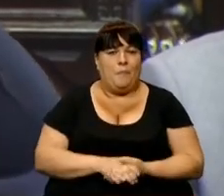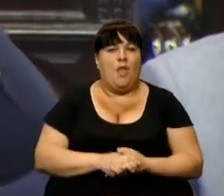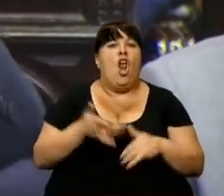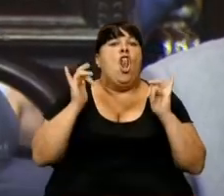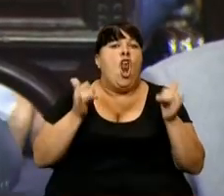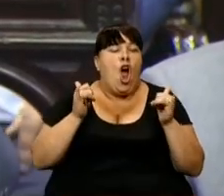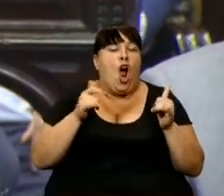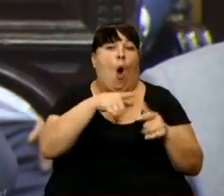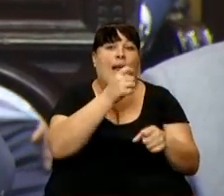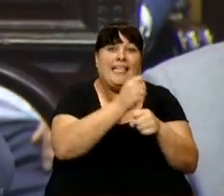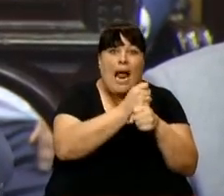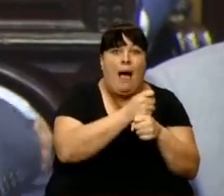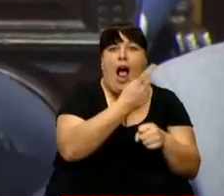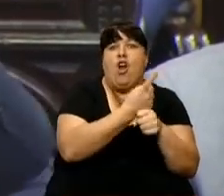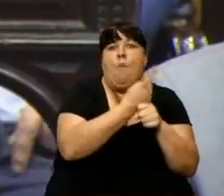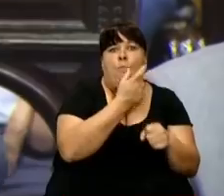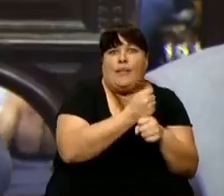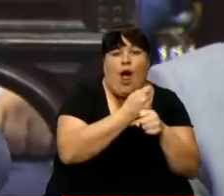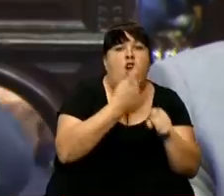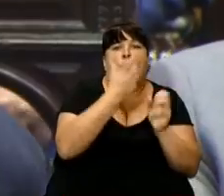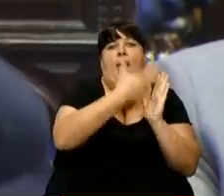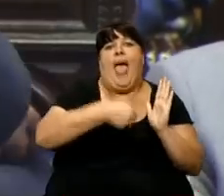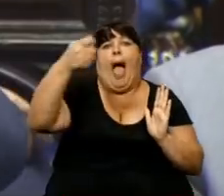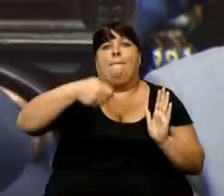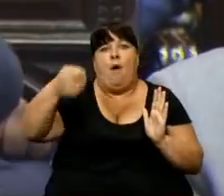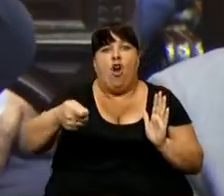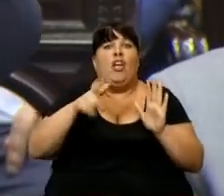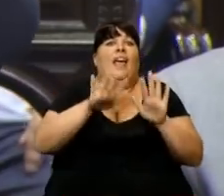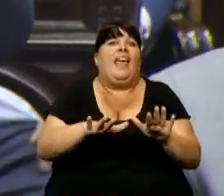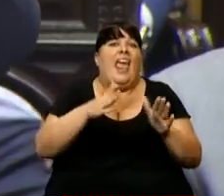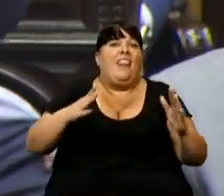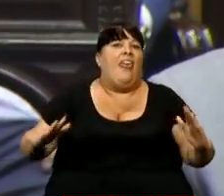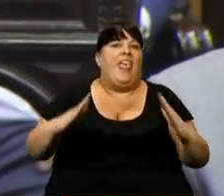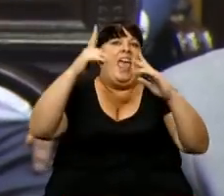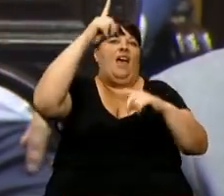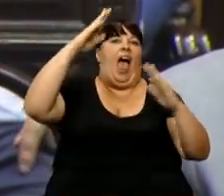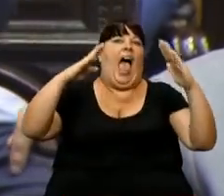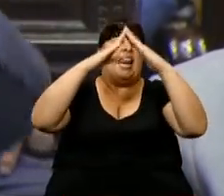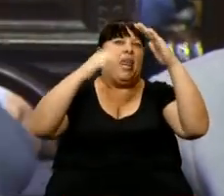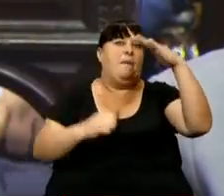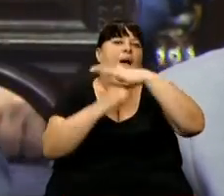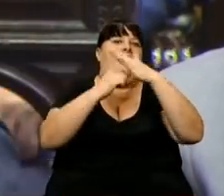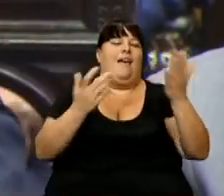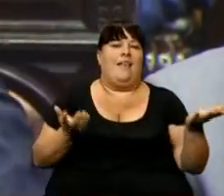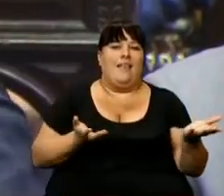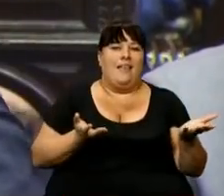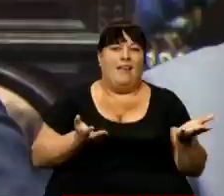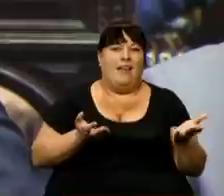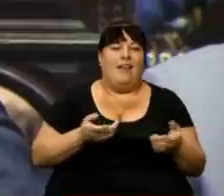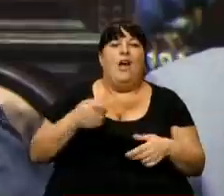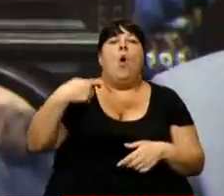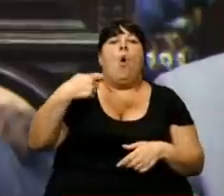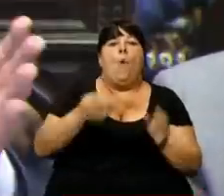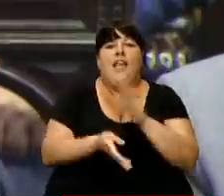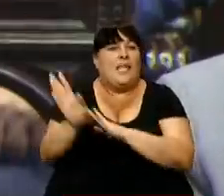Los jóvenes activos son los que no pueden trabajar y no pueden aportar, y los que quedan son los de la pirámide arriba, en el ángulo. Los que